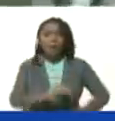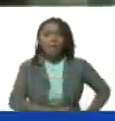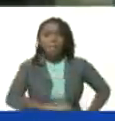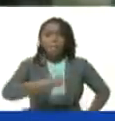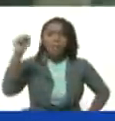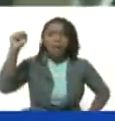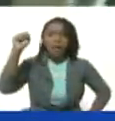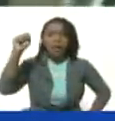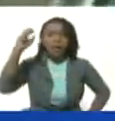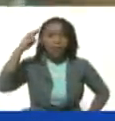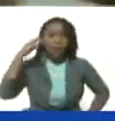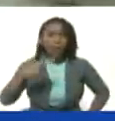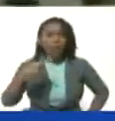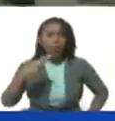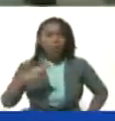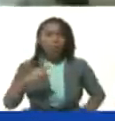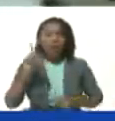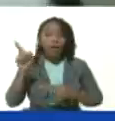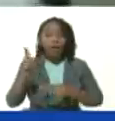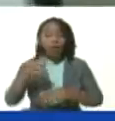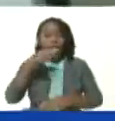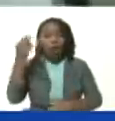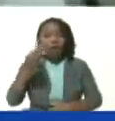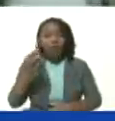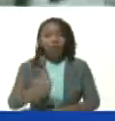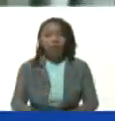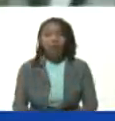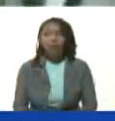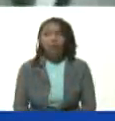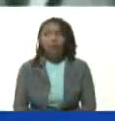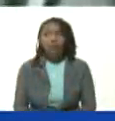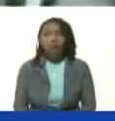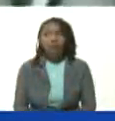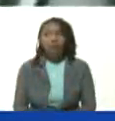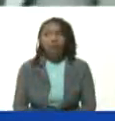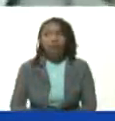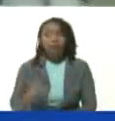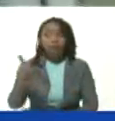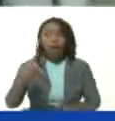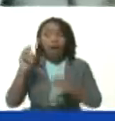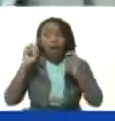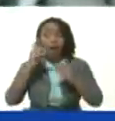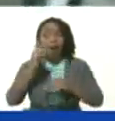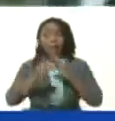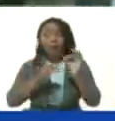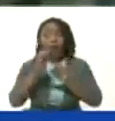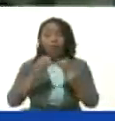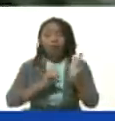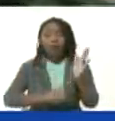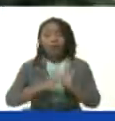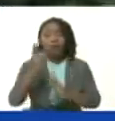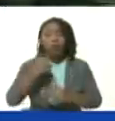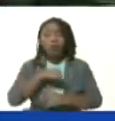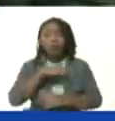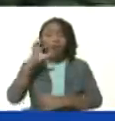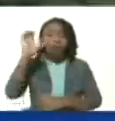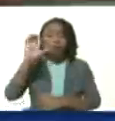libertador Simón Bolívar. Esa es la verdad. Valga el comentario, porque nosotros tenemos que desarrollar nuestra